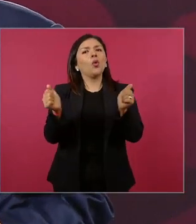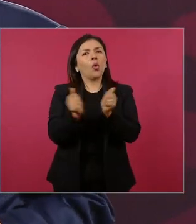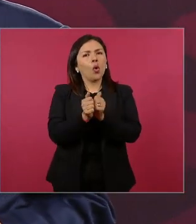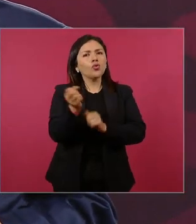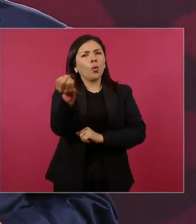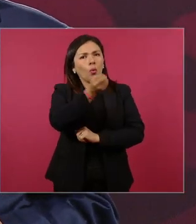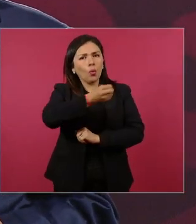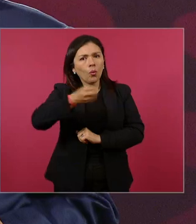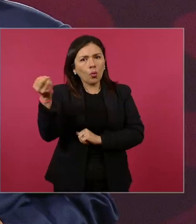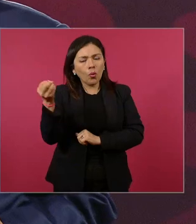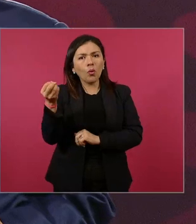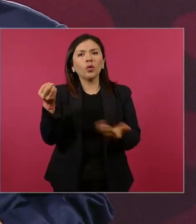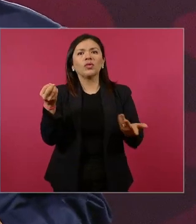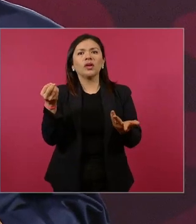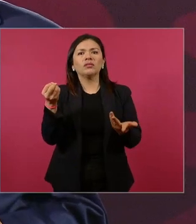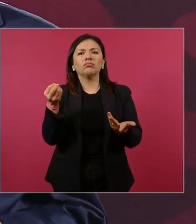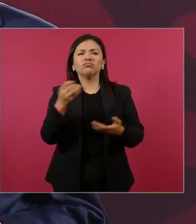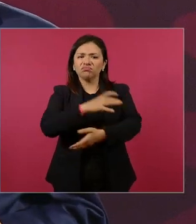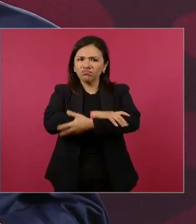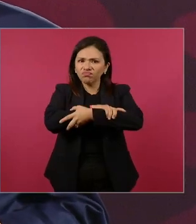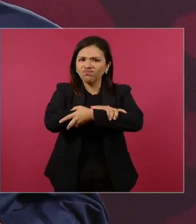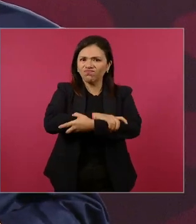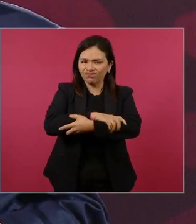ordenada, fraterna,